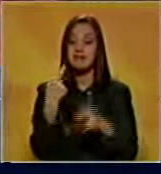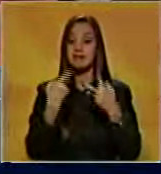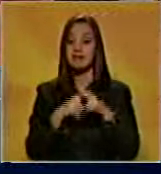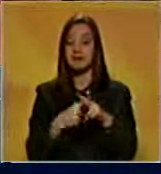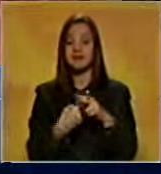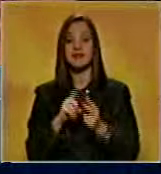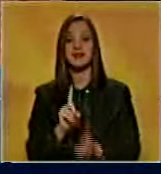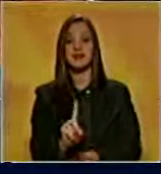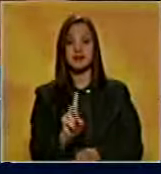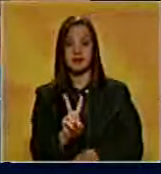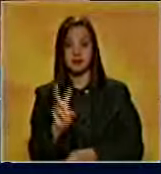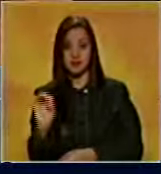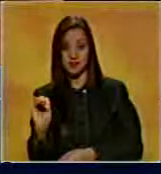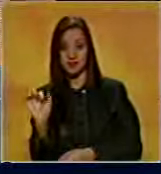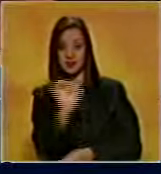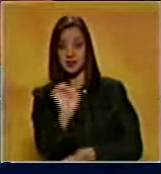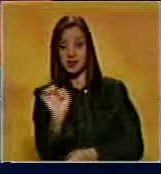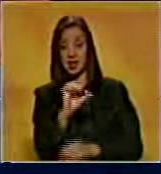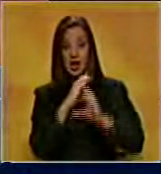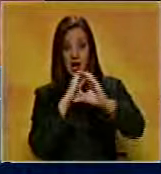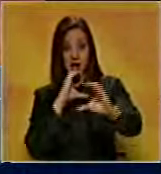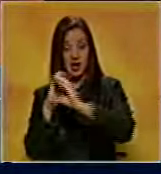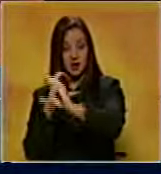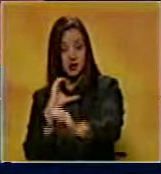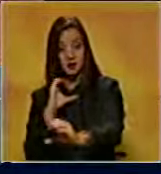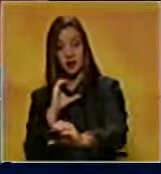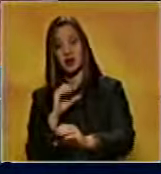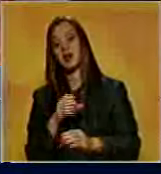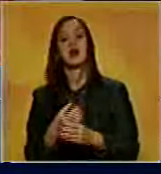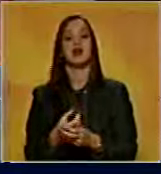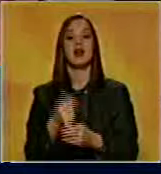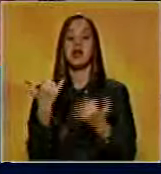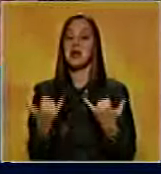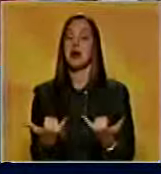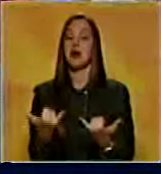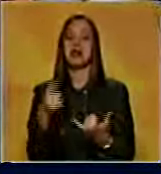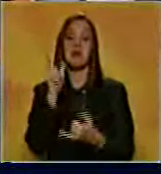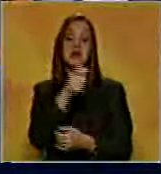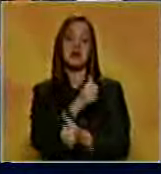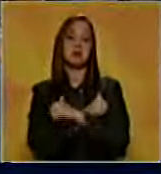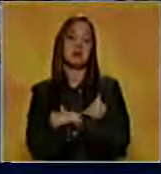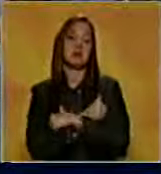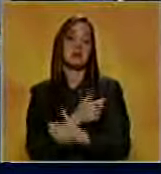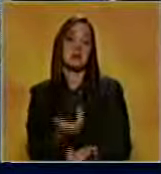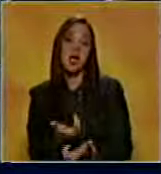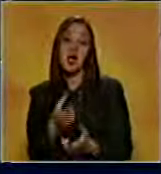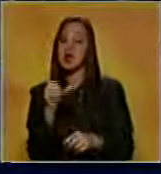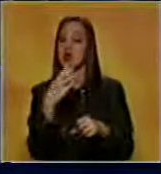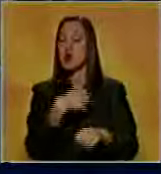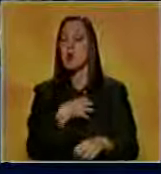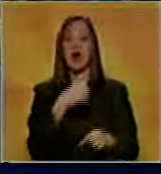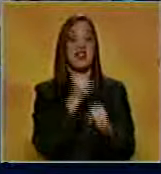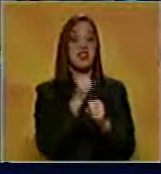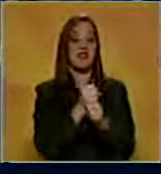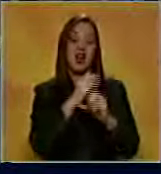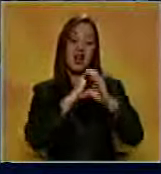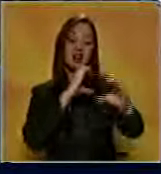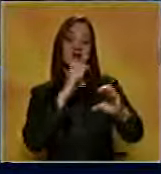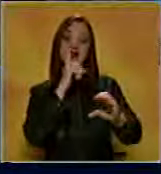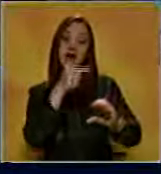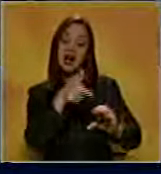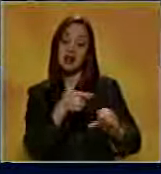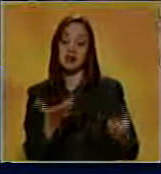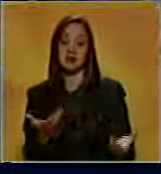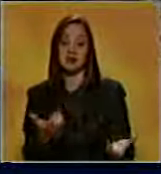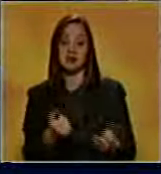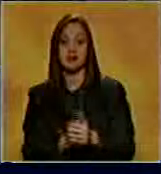120 carros. Y muchos de esos avances no tienen trabajo en estos momentos, pues. Los usuarios tuvieron reacciones diversas ante